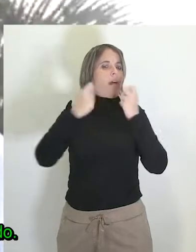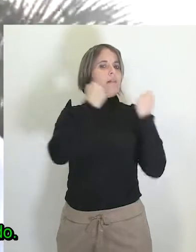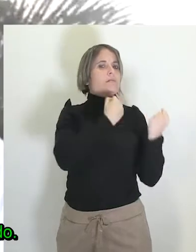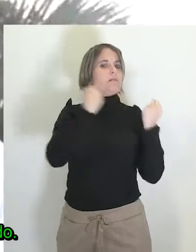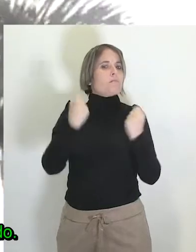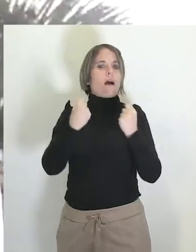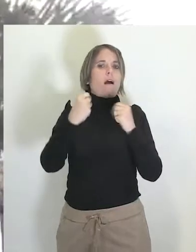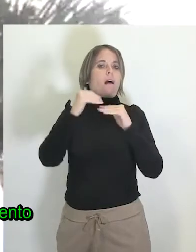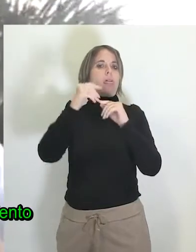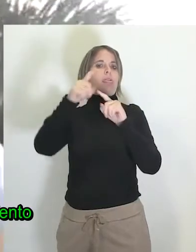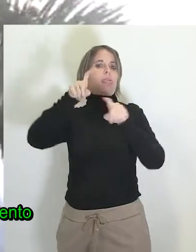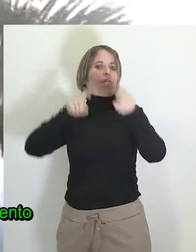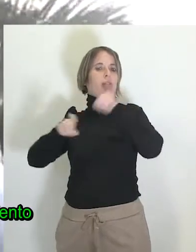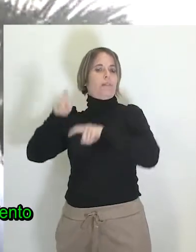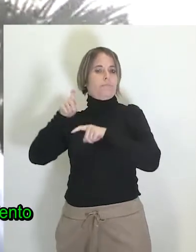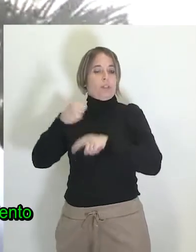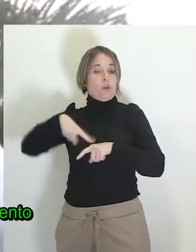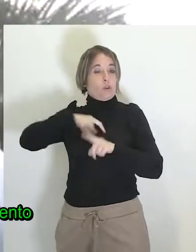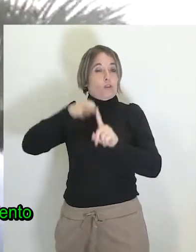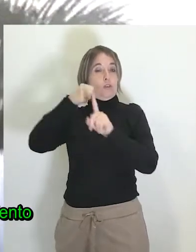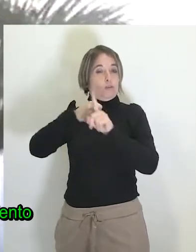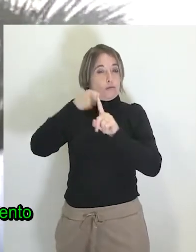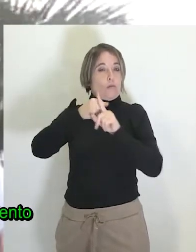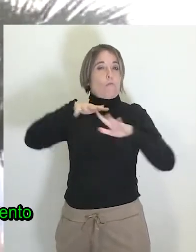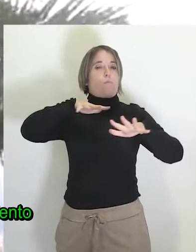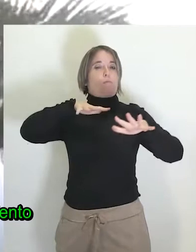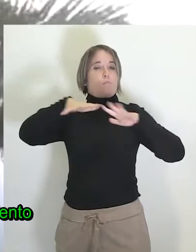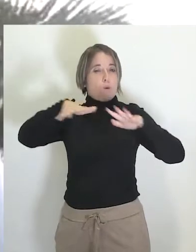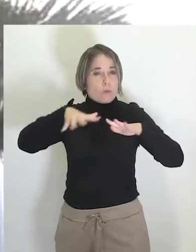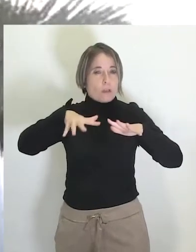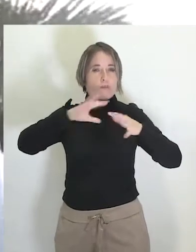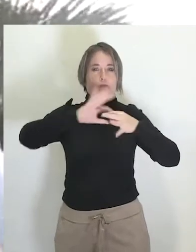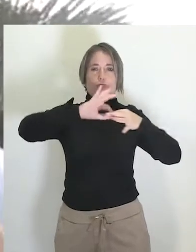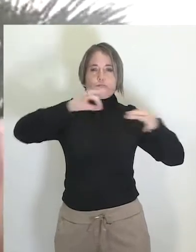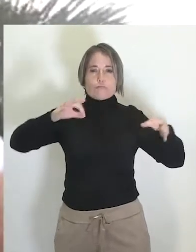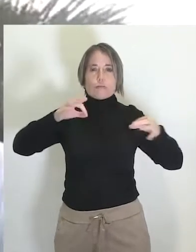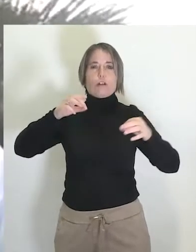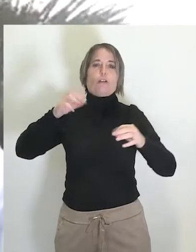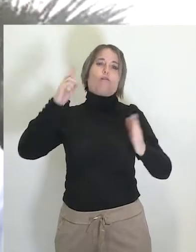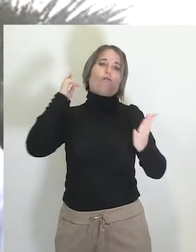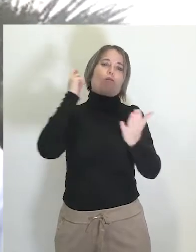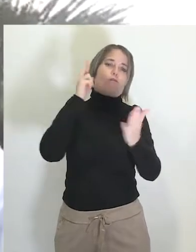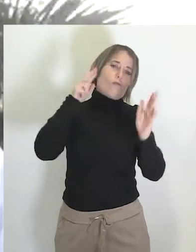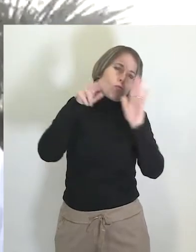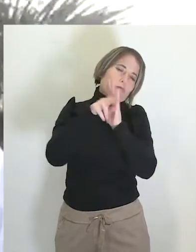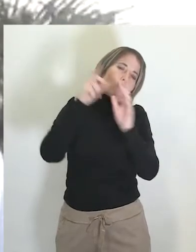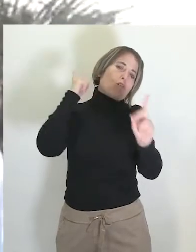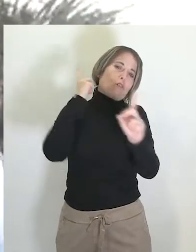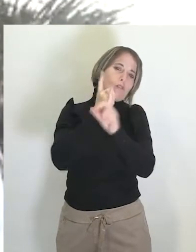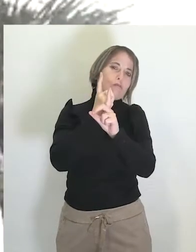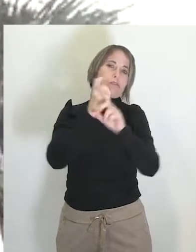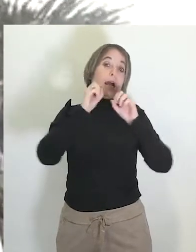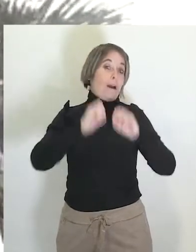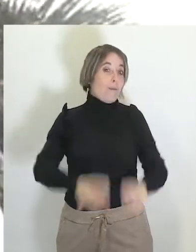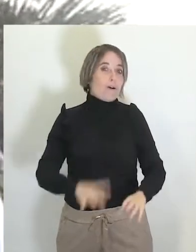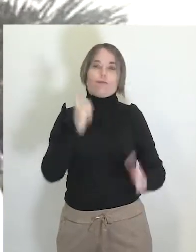instituciones del Estado. Por más que todo este movimiento articulado interpuso recursos por inconstitucionalidad en el